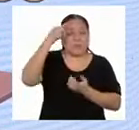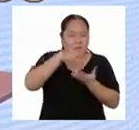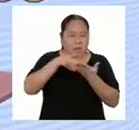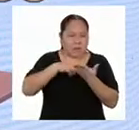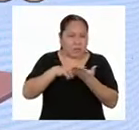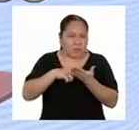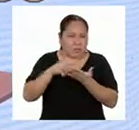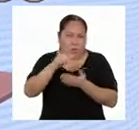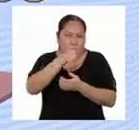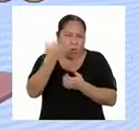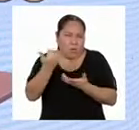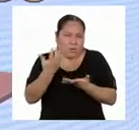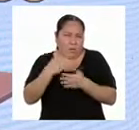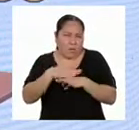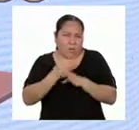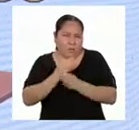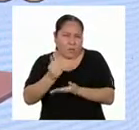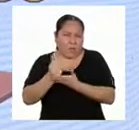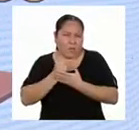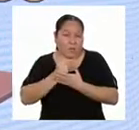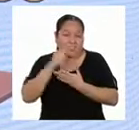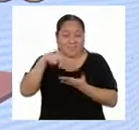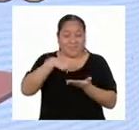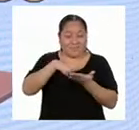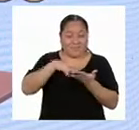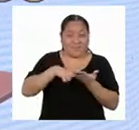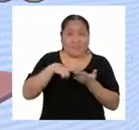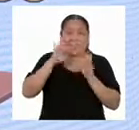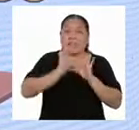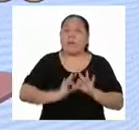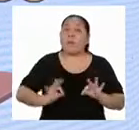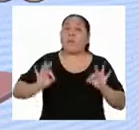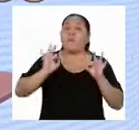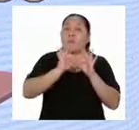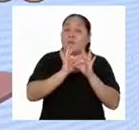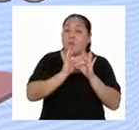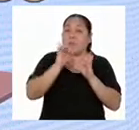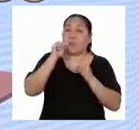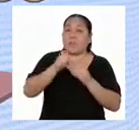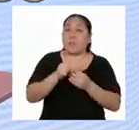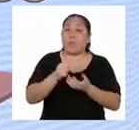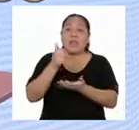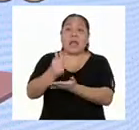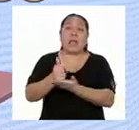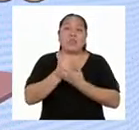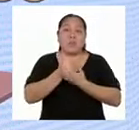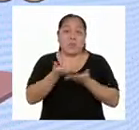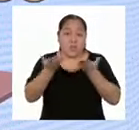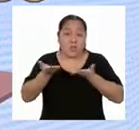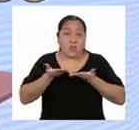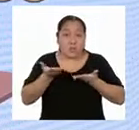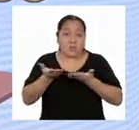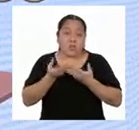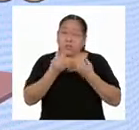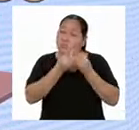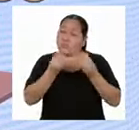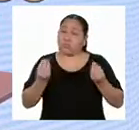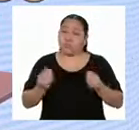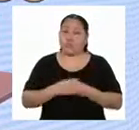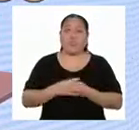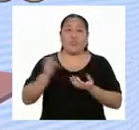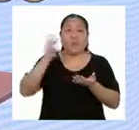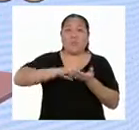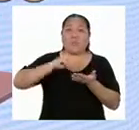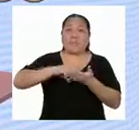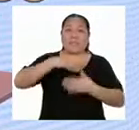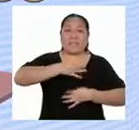más? La lectura es una actividad muy importante y los beneficios que nos da la lectura son muchísimos. Y lo más